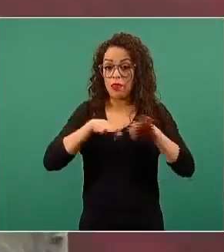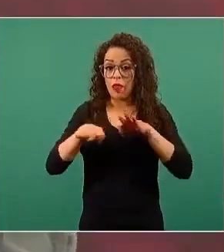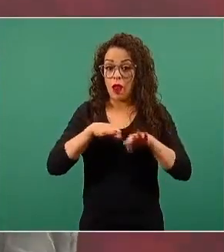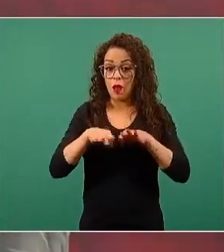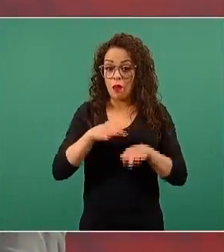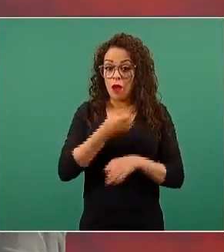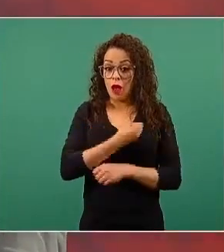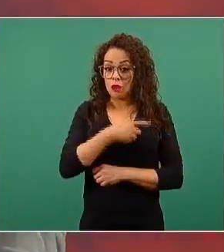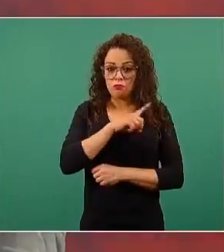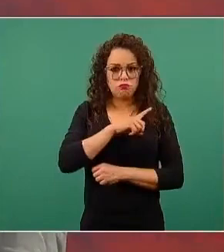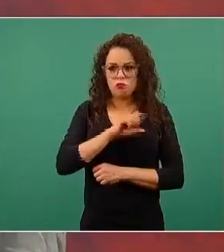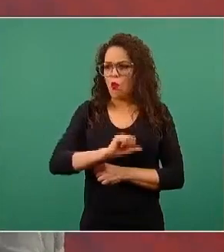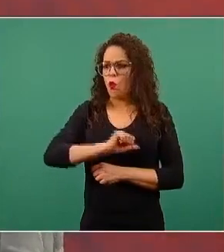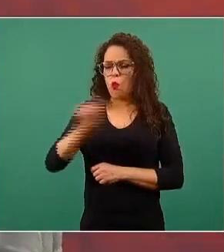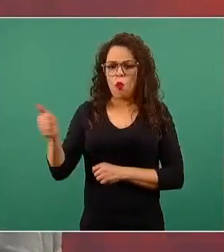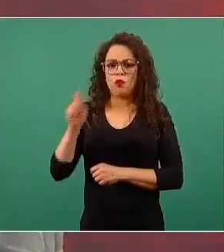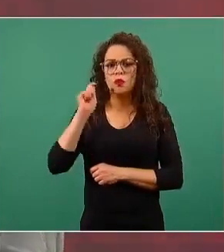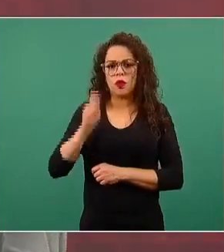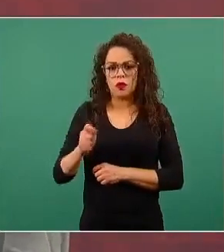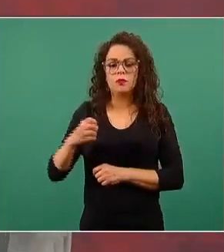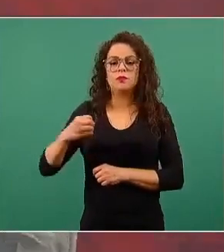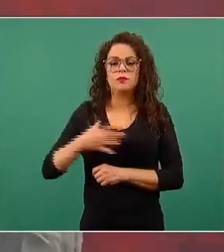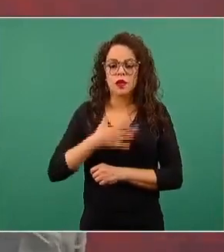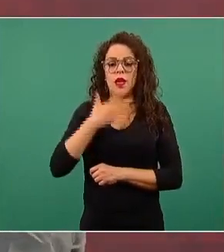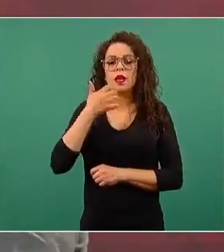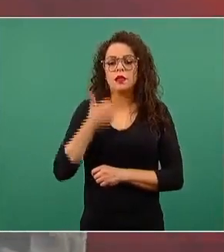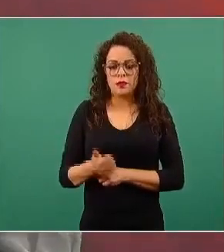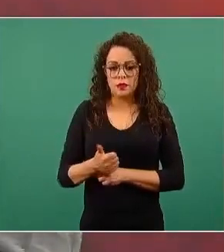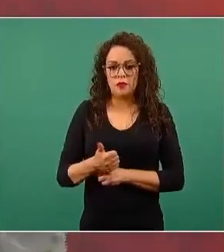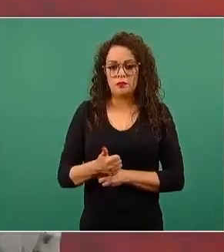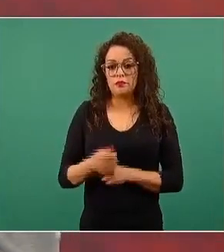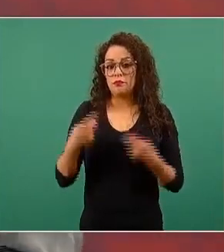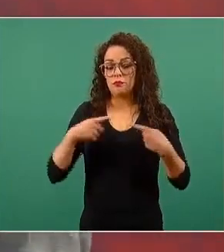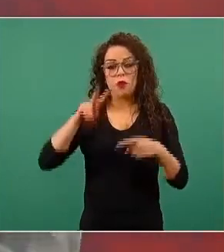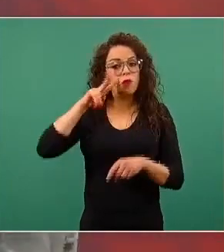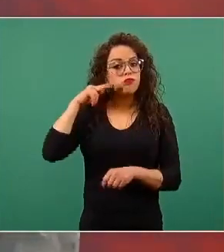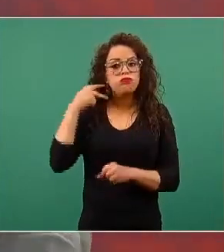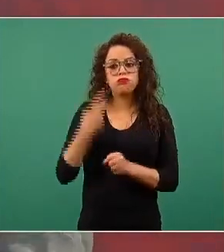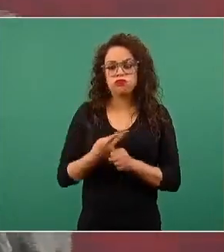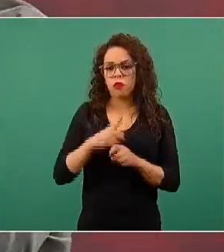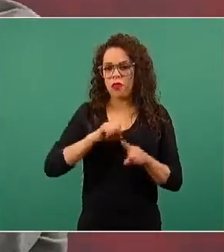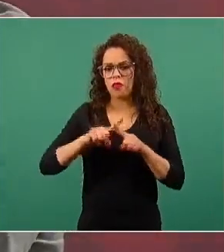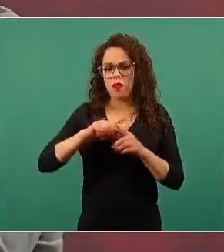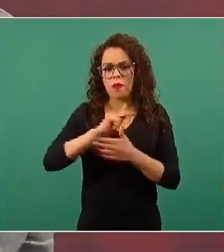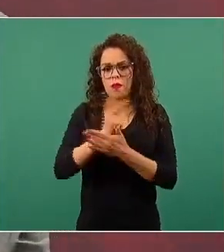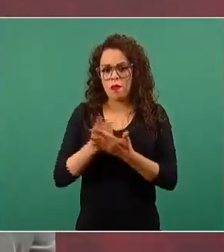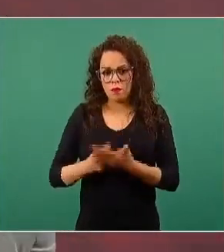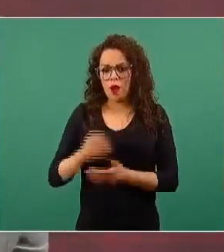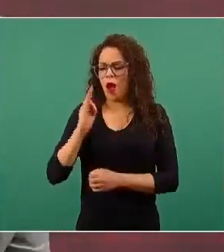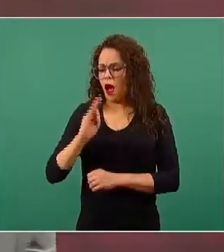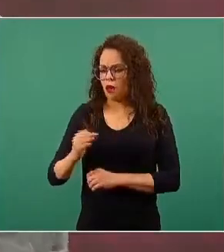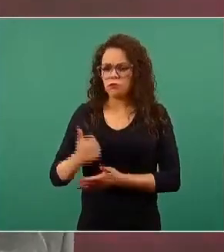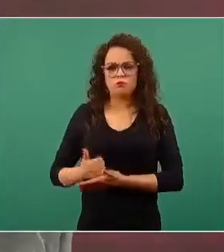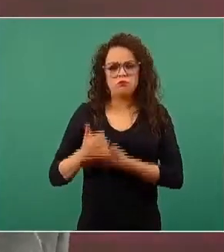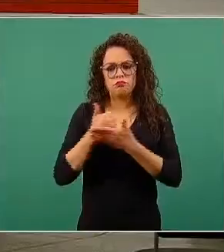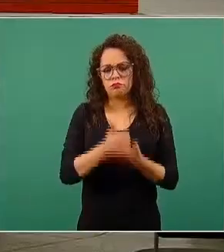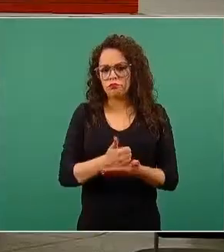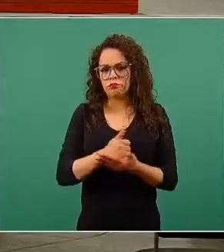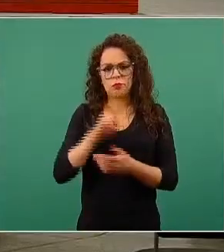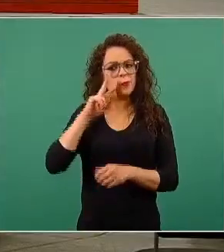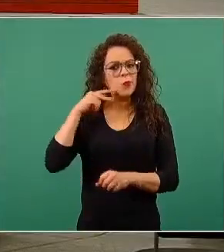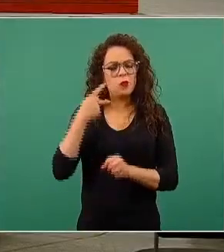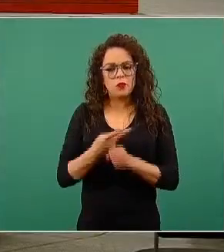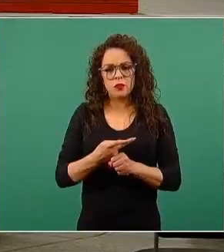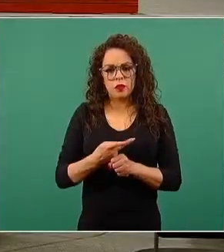sistemas gubernamentales de bienestar. Hay personal voluntario de distintos programas, hay personal profesional de distintos